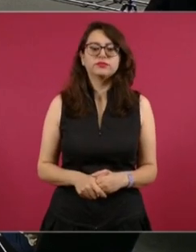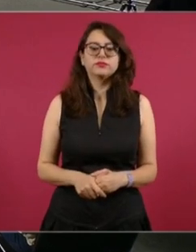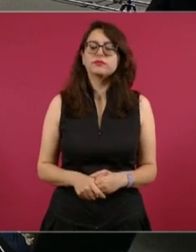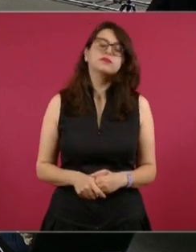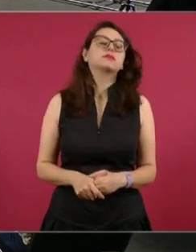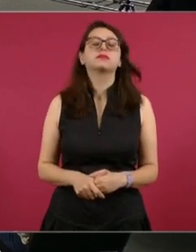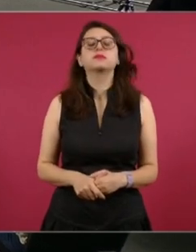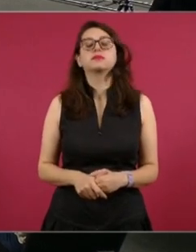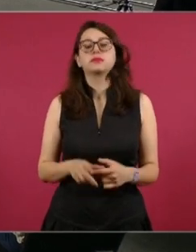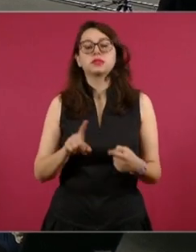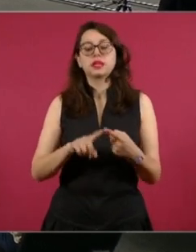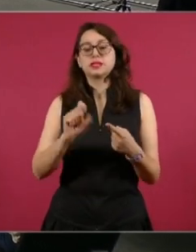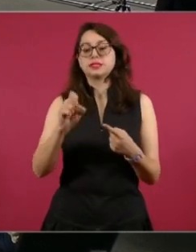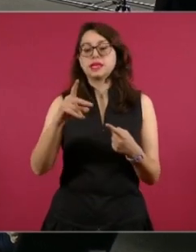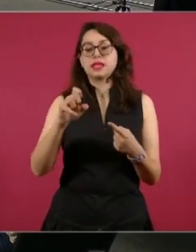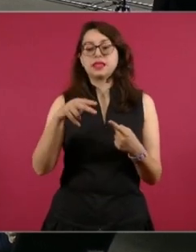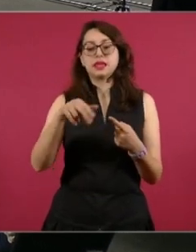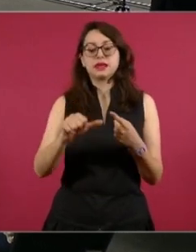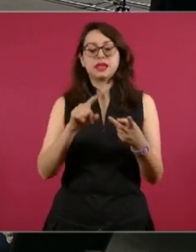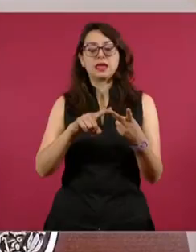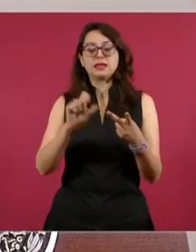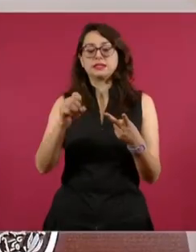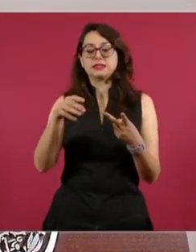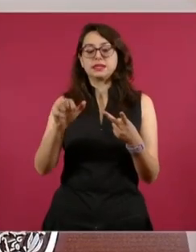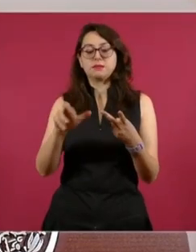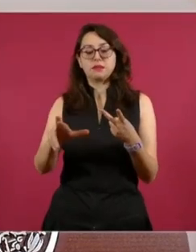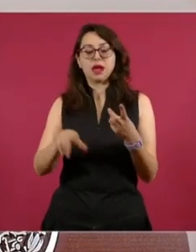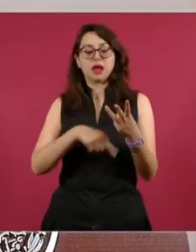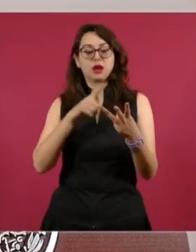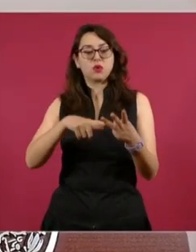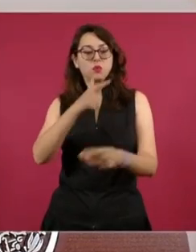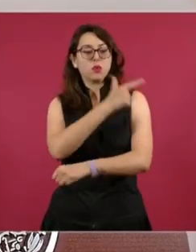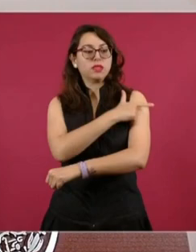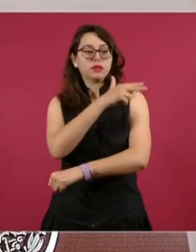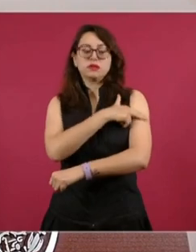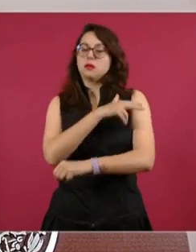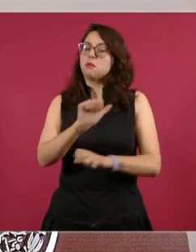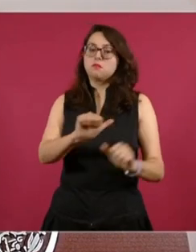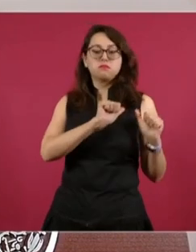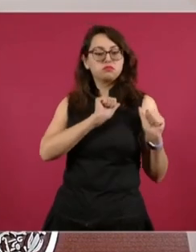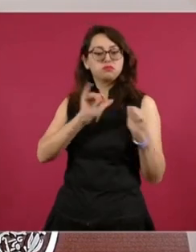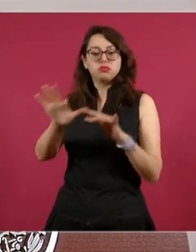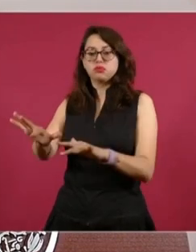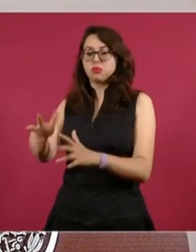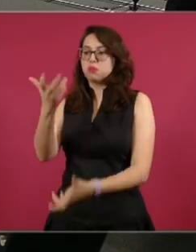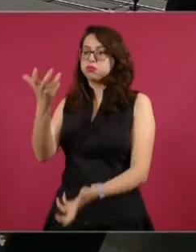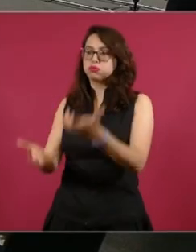la Defensa, Guardia Nacional, Marina, todos ayudando.